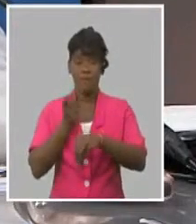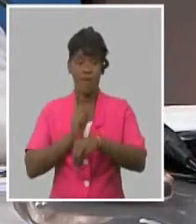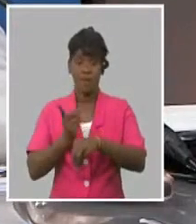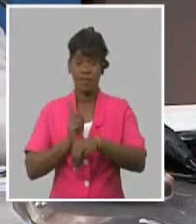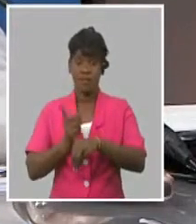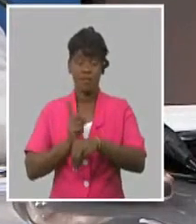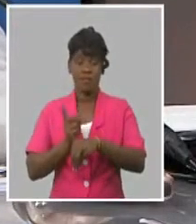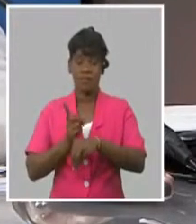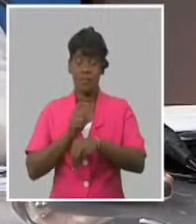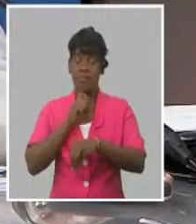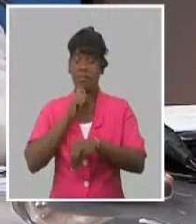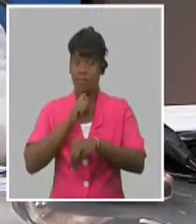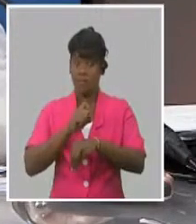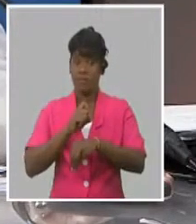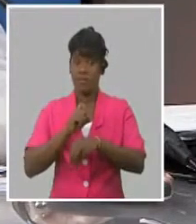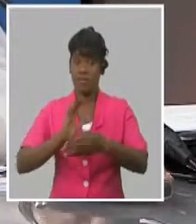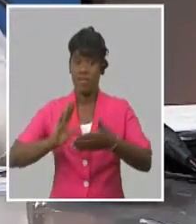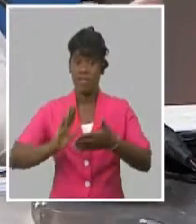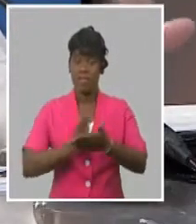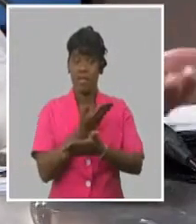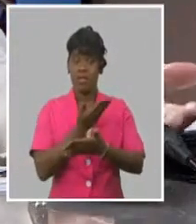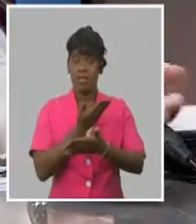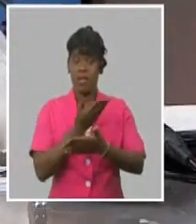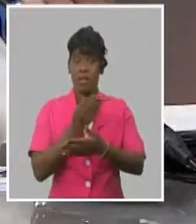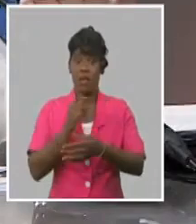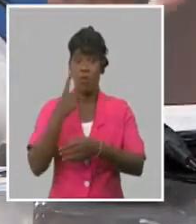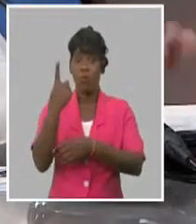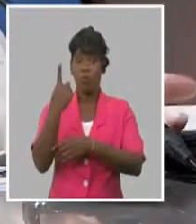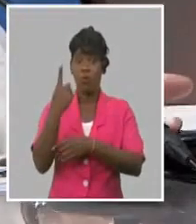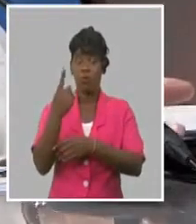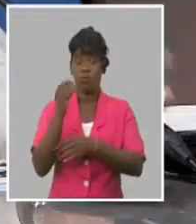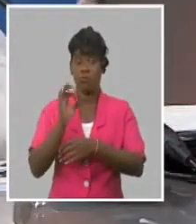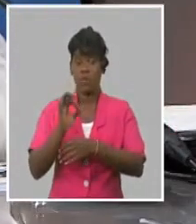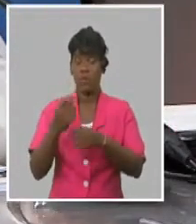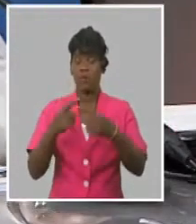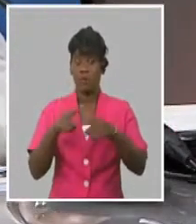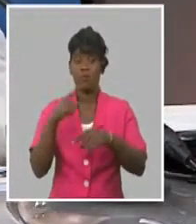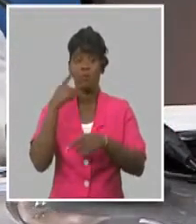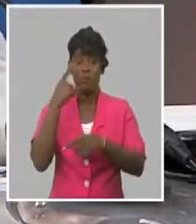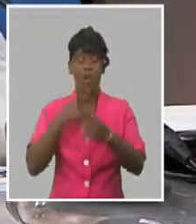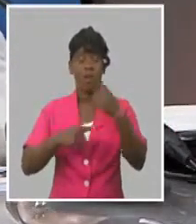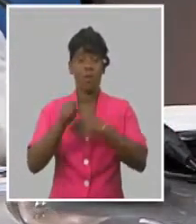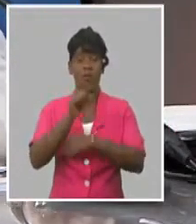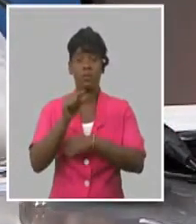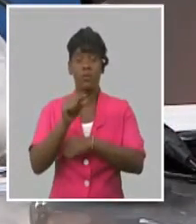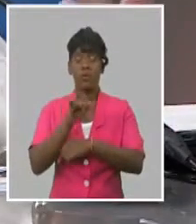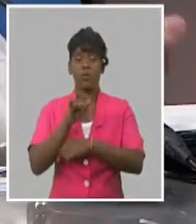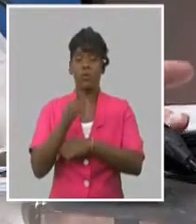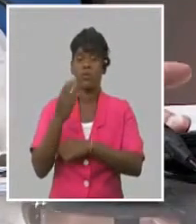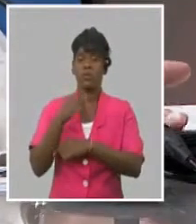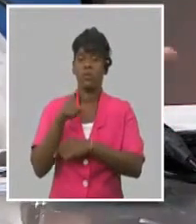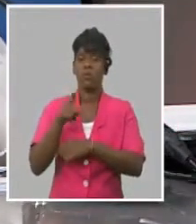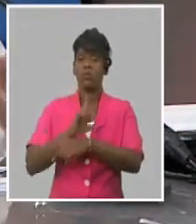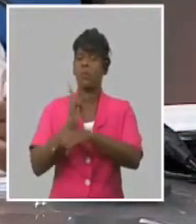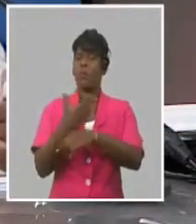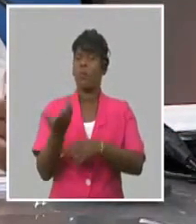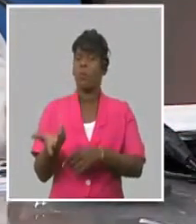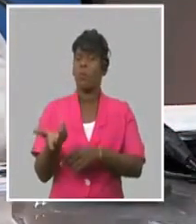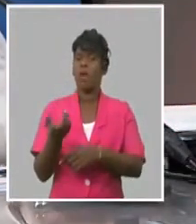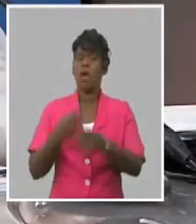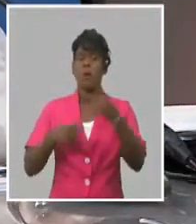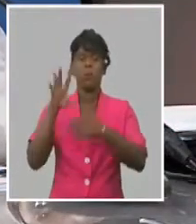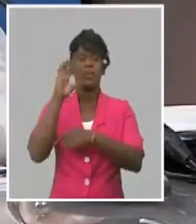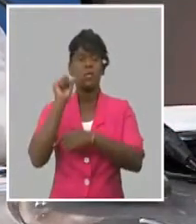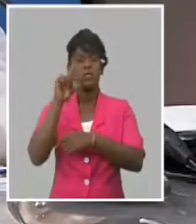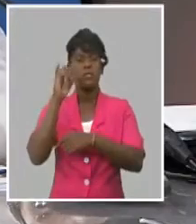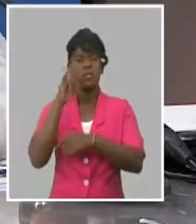de interrelaciones. Yo sé que las personas dicen que el proceso ha sido muy demorado. Algunos lo entienden más, otros